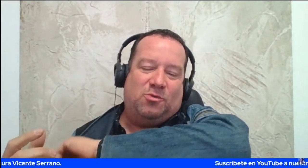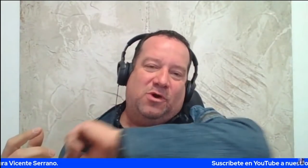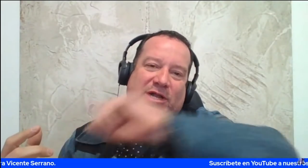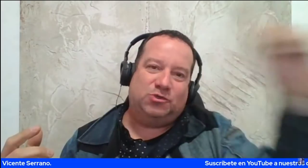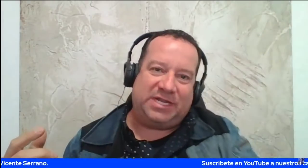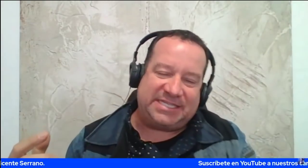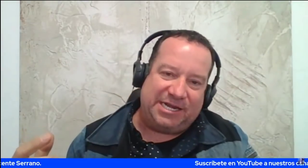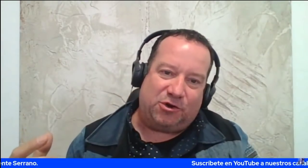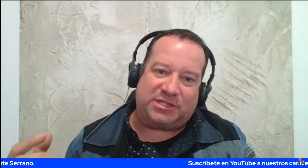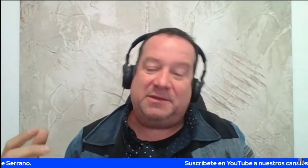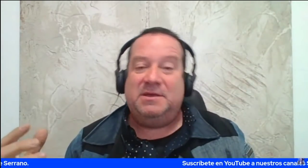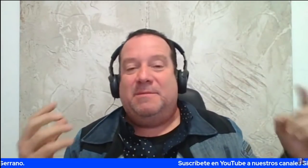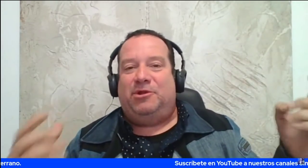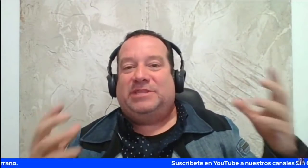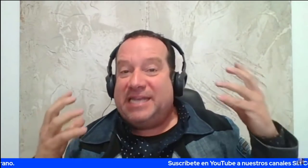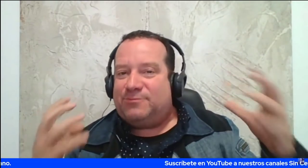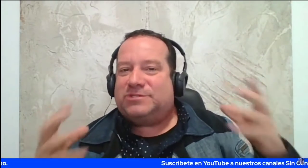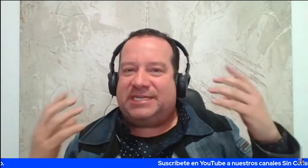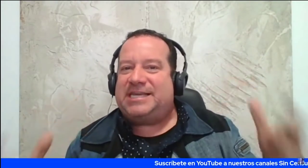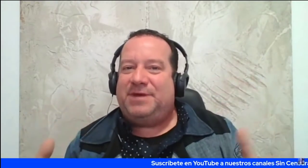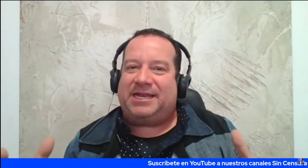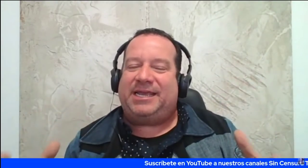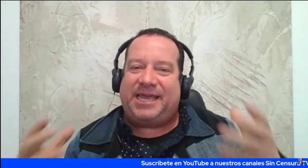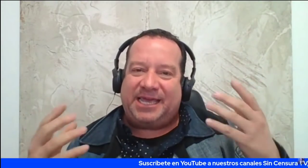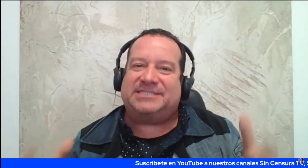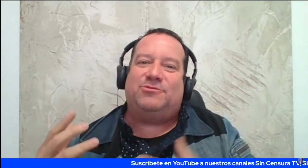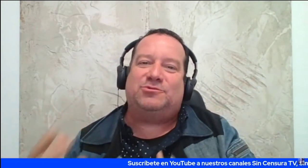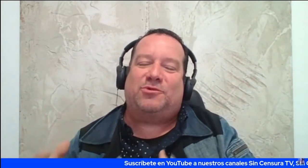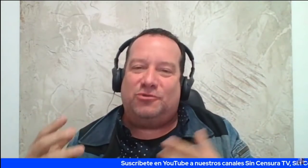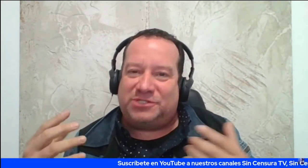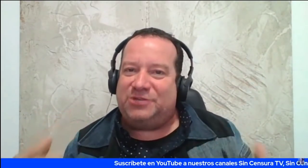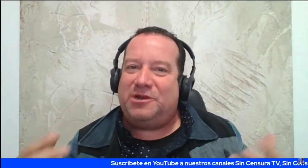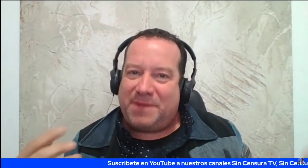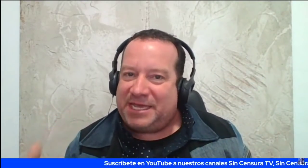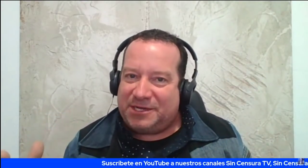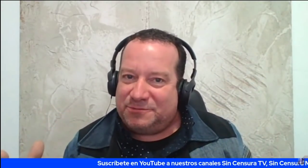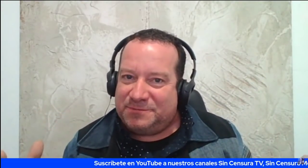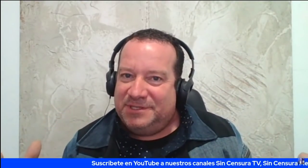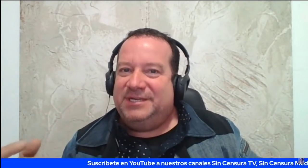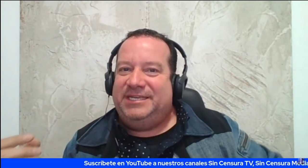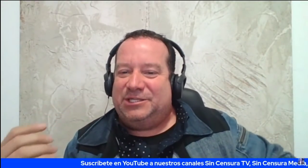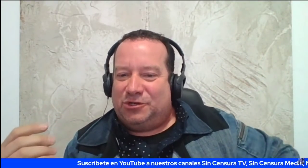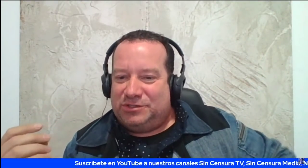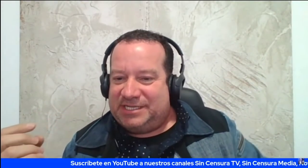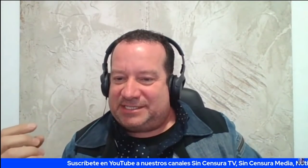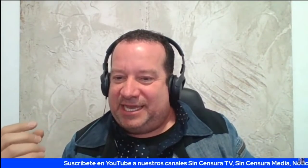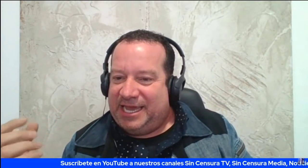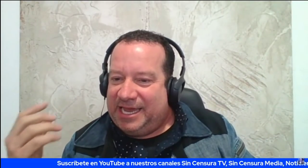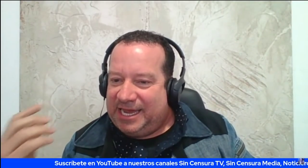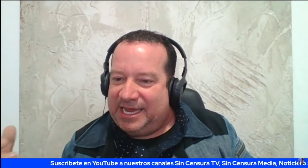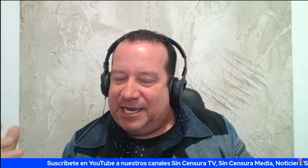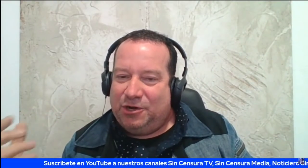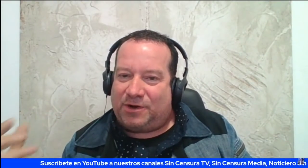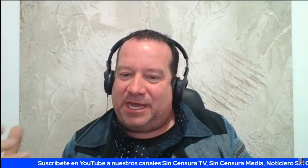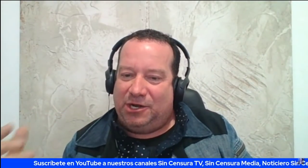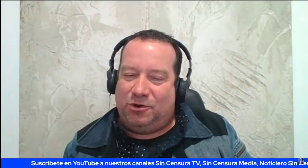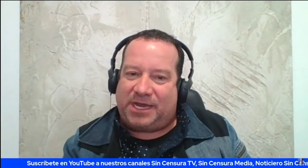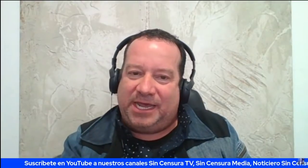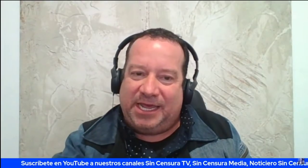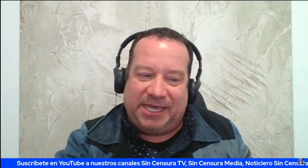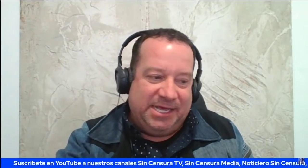sur, como del sur hacia el norte, pero tenemos que saber qué estamos produciendo en México. Y entonces,